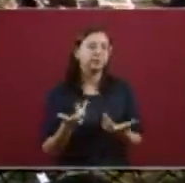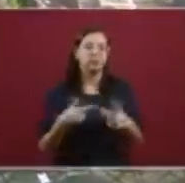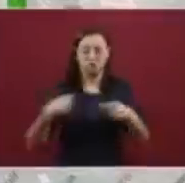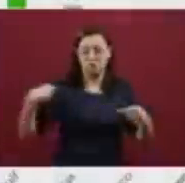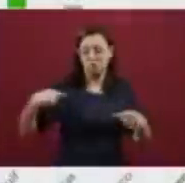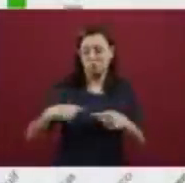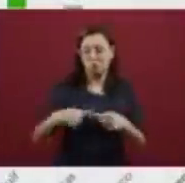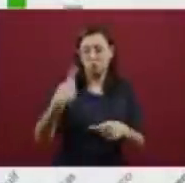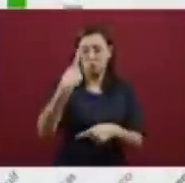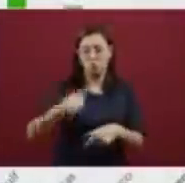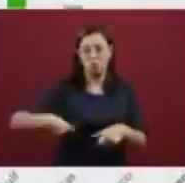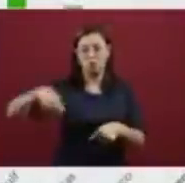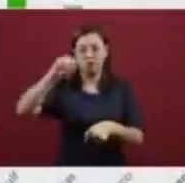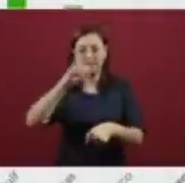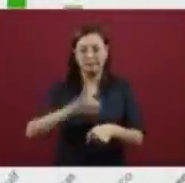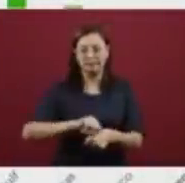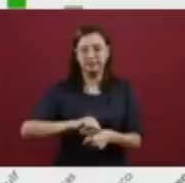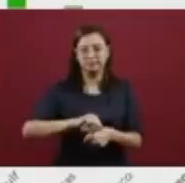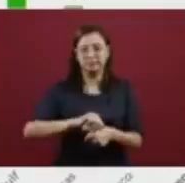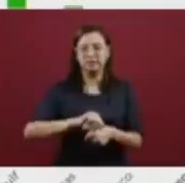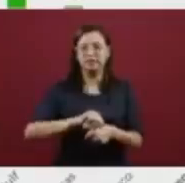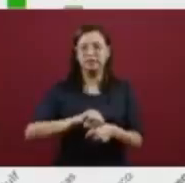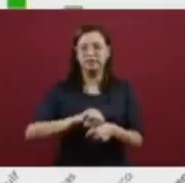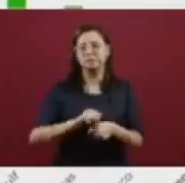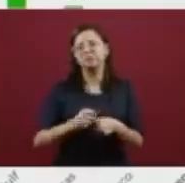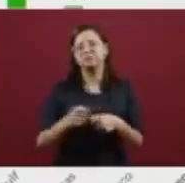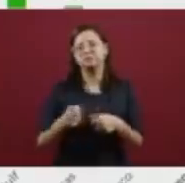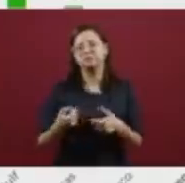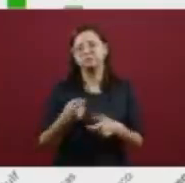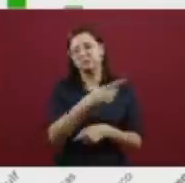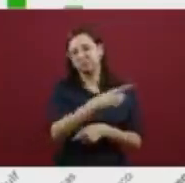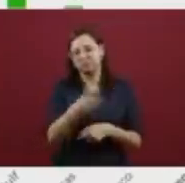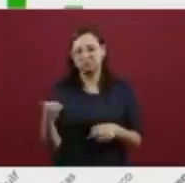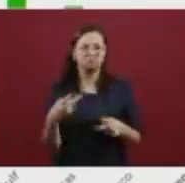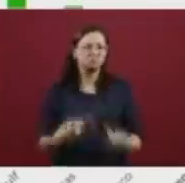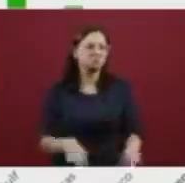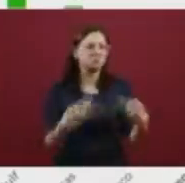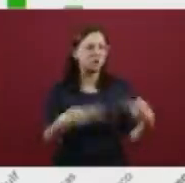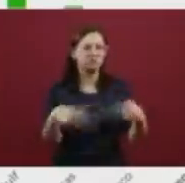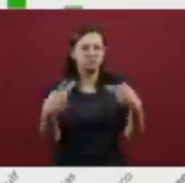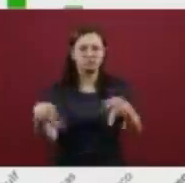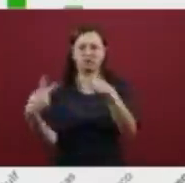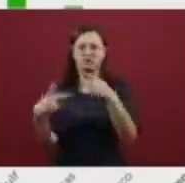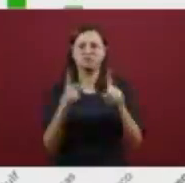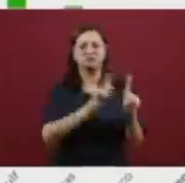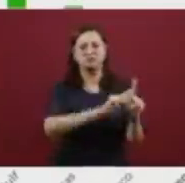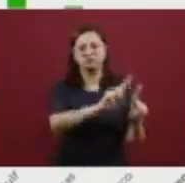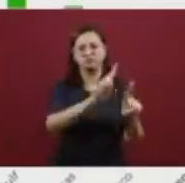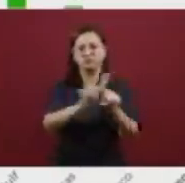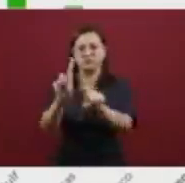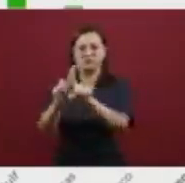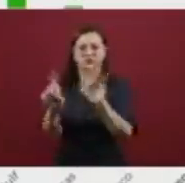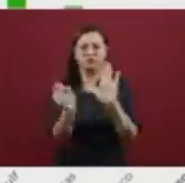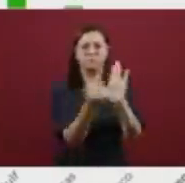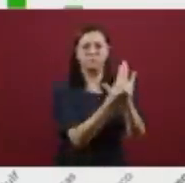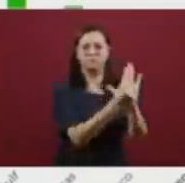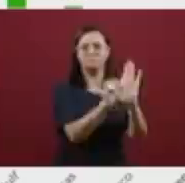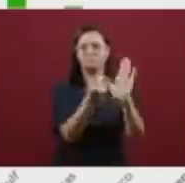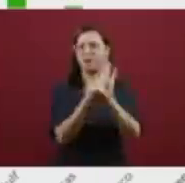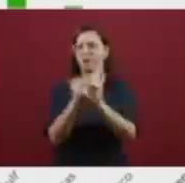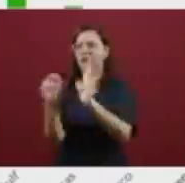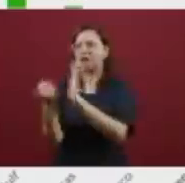semana de los precios que manejan en su comercialización las diferentes marcas que están en el